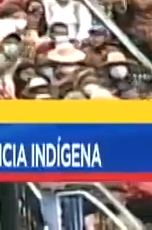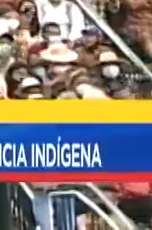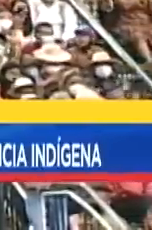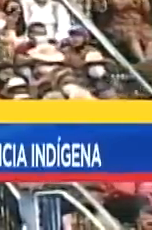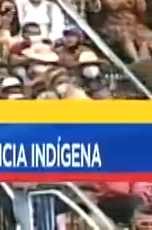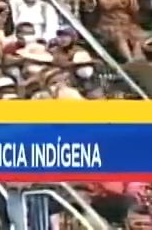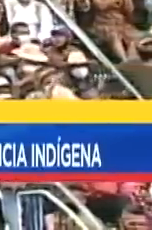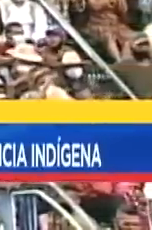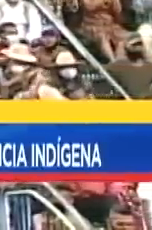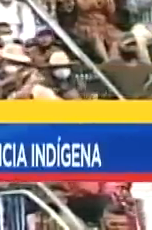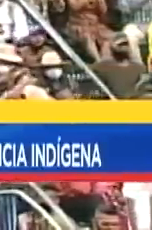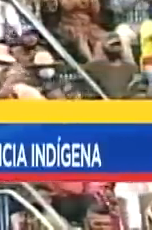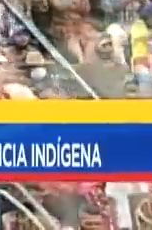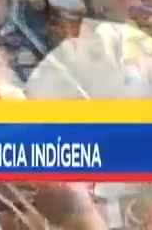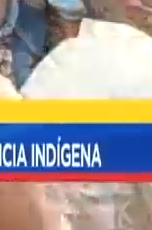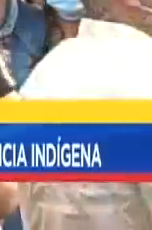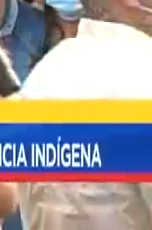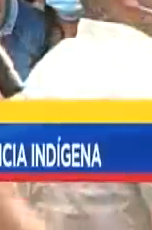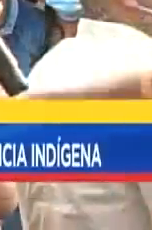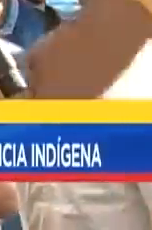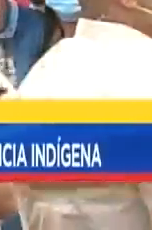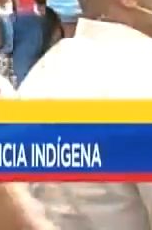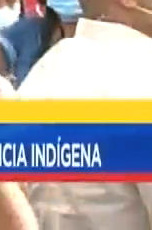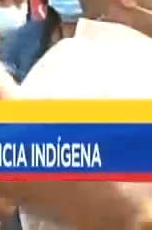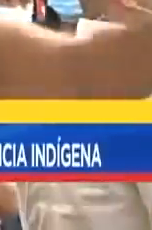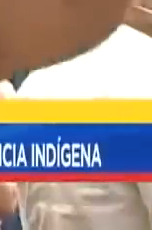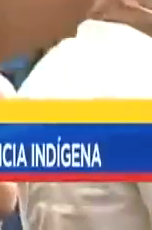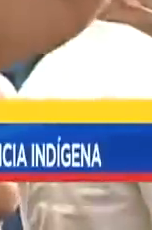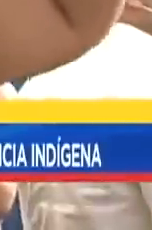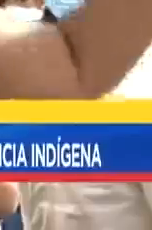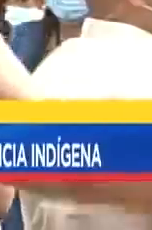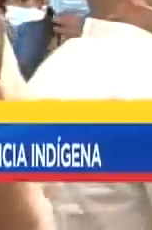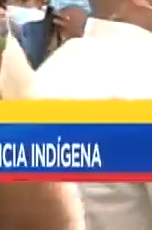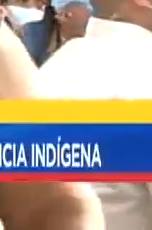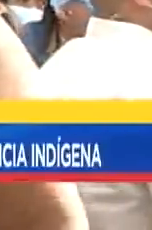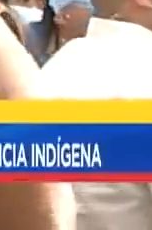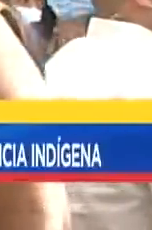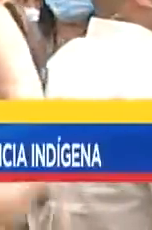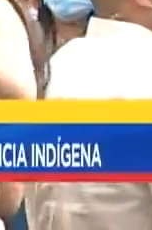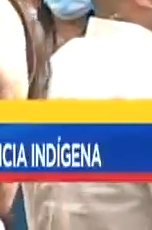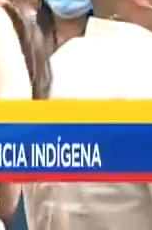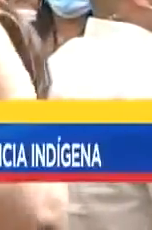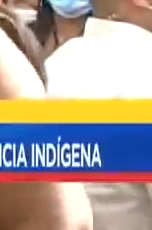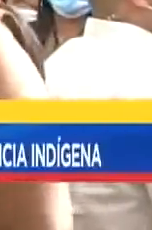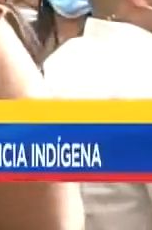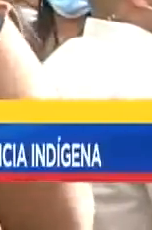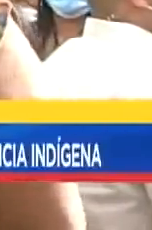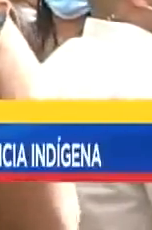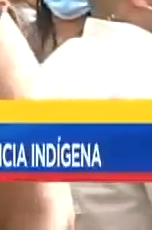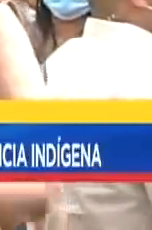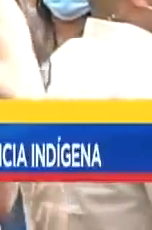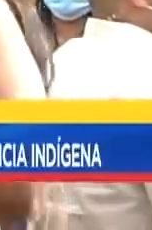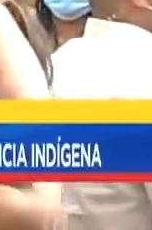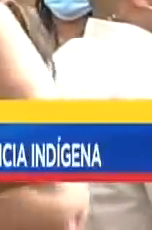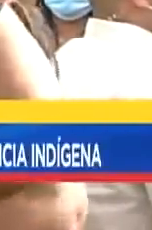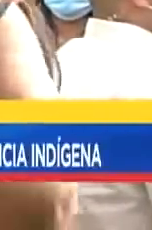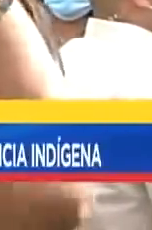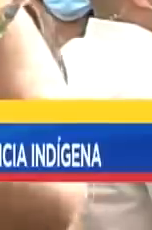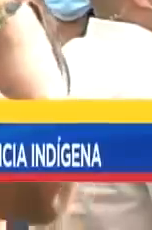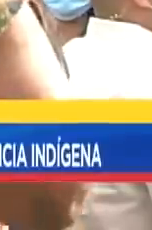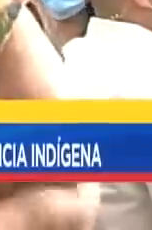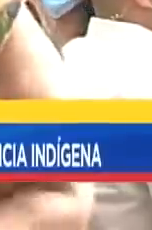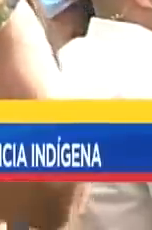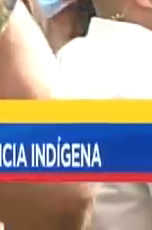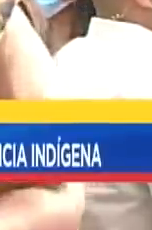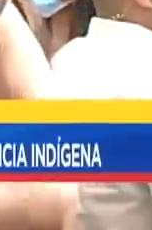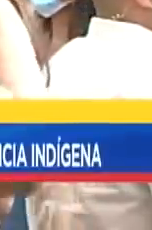por continuar las políticas necesarias para la reivindicación. reivindicaciones de nuestros pueblos. Eso sí